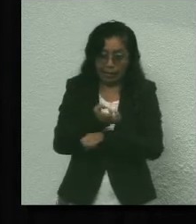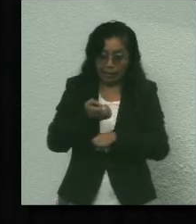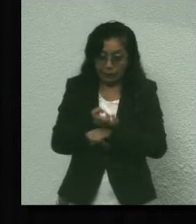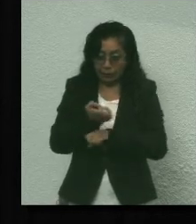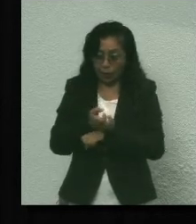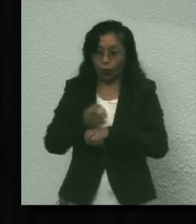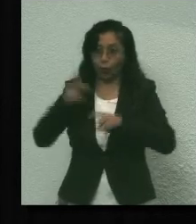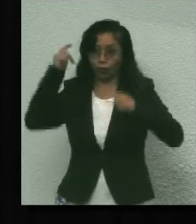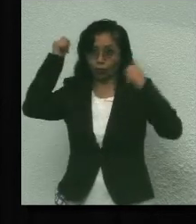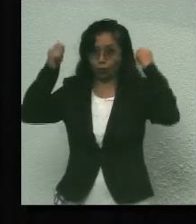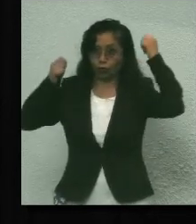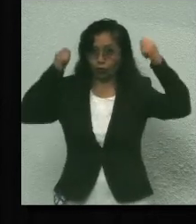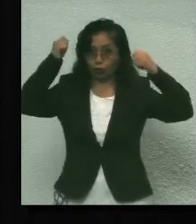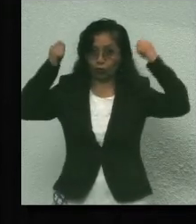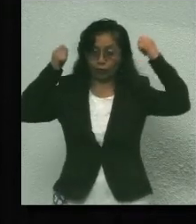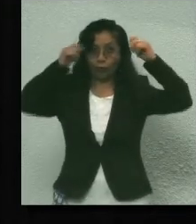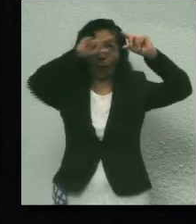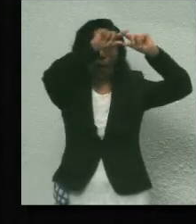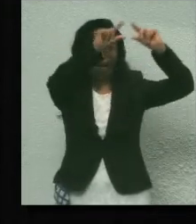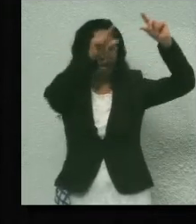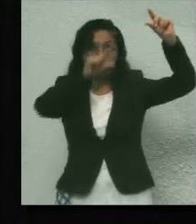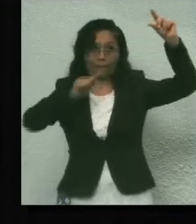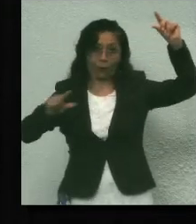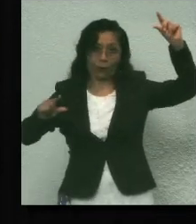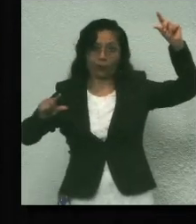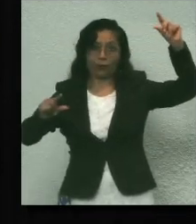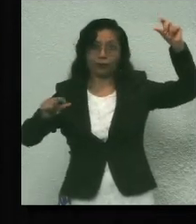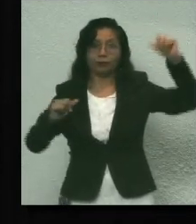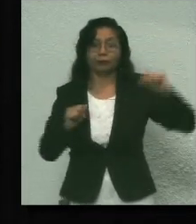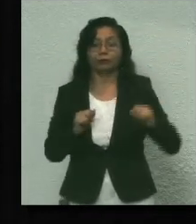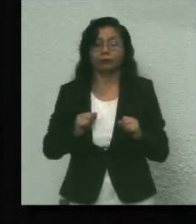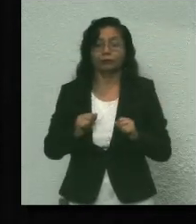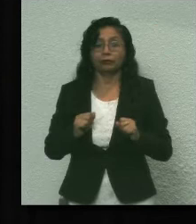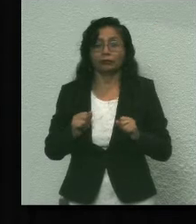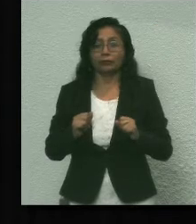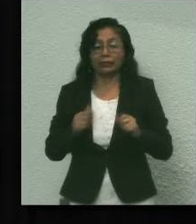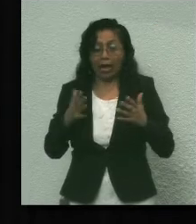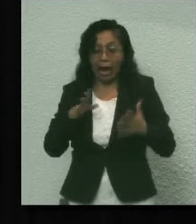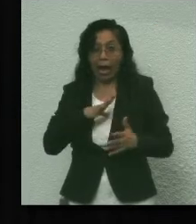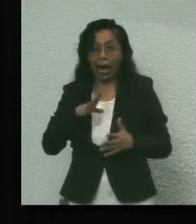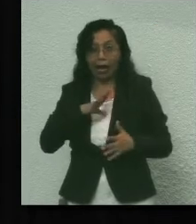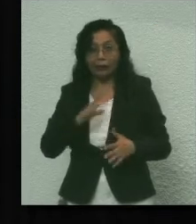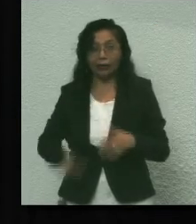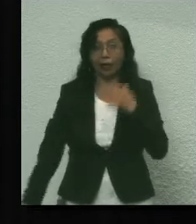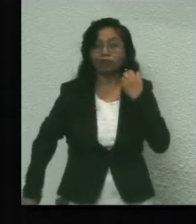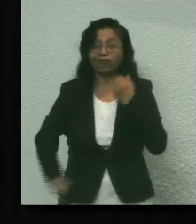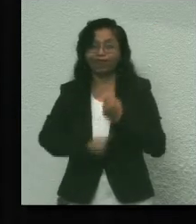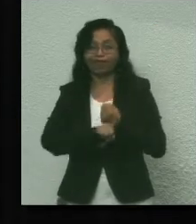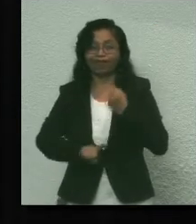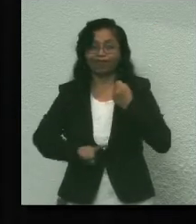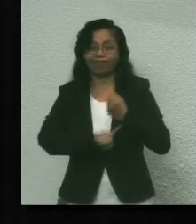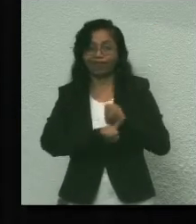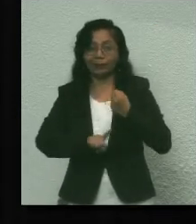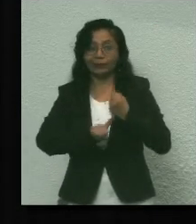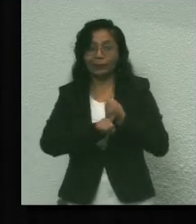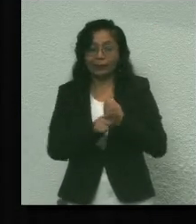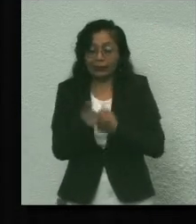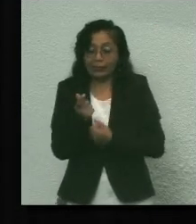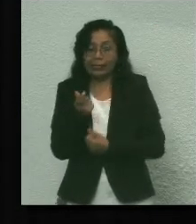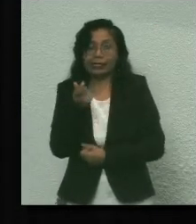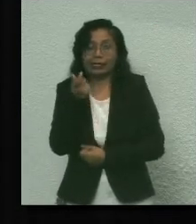turística del país y del caribe adolezca de los beneficios de la derrama económica